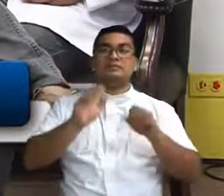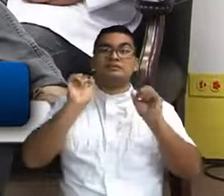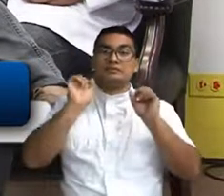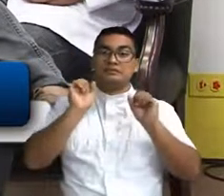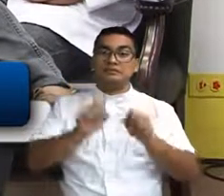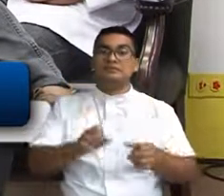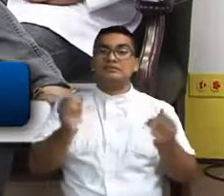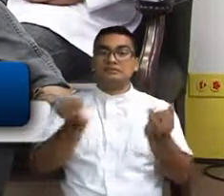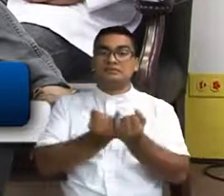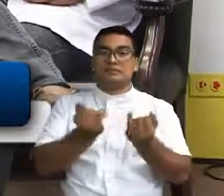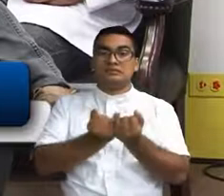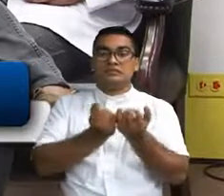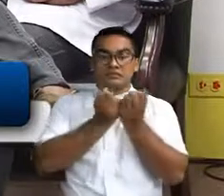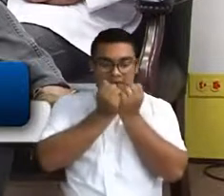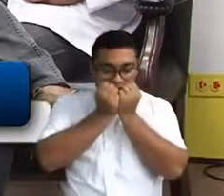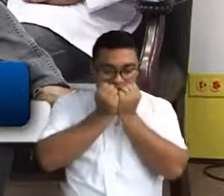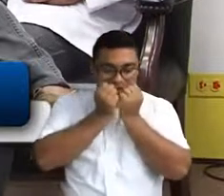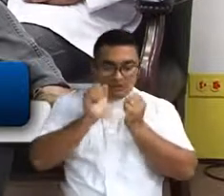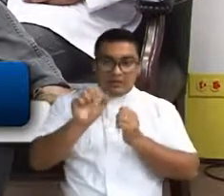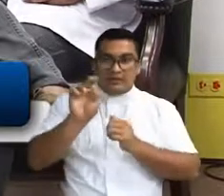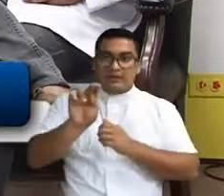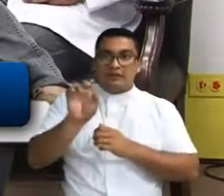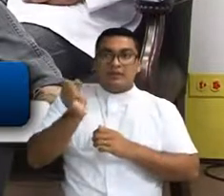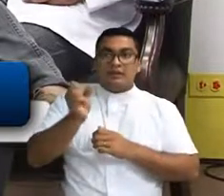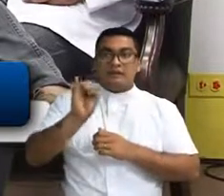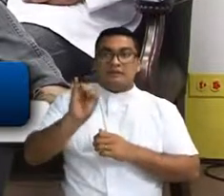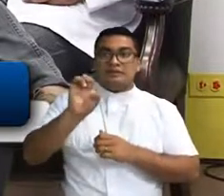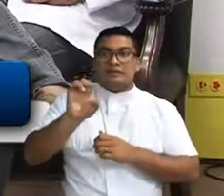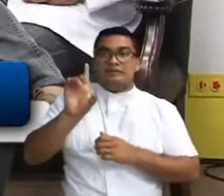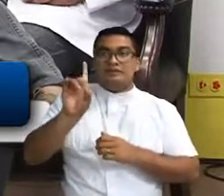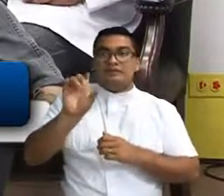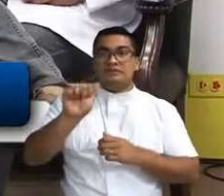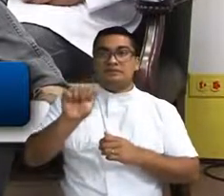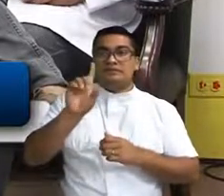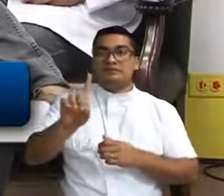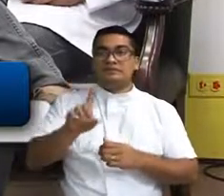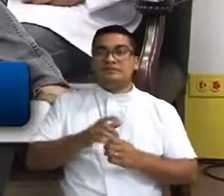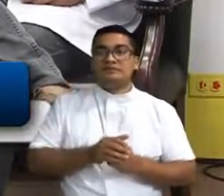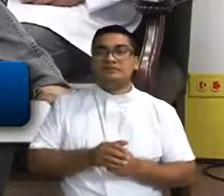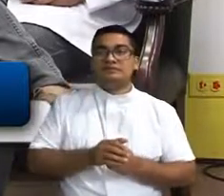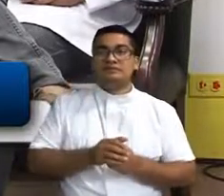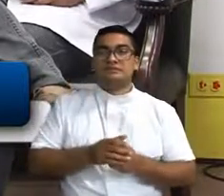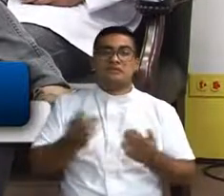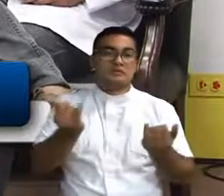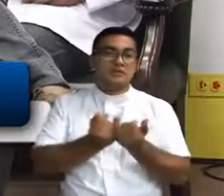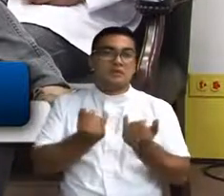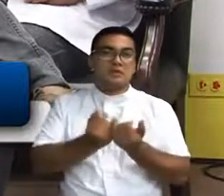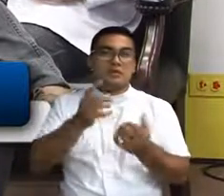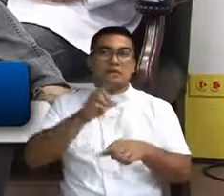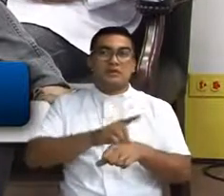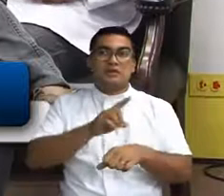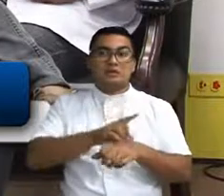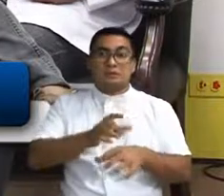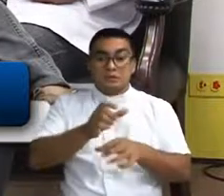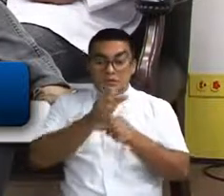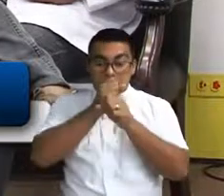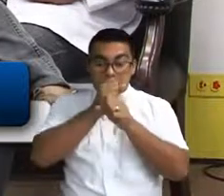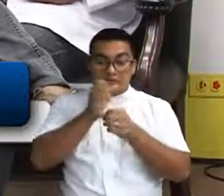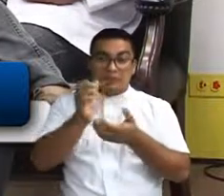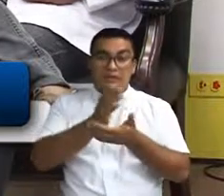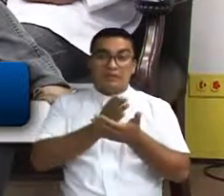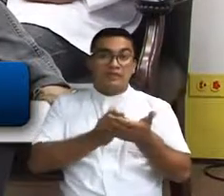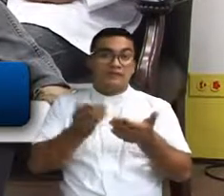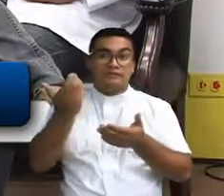la ansiedad esté relacionada a veces, inclusive a factores médicos ocultos, como algún tipo de